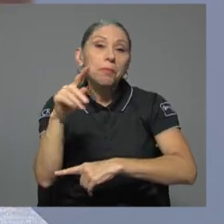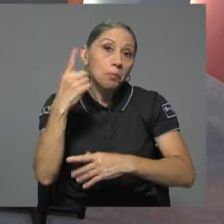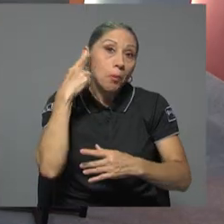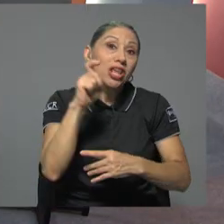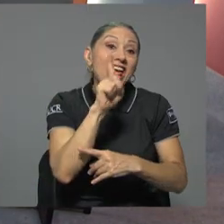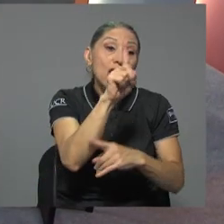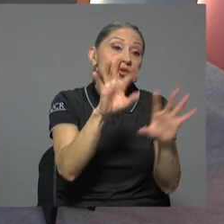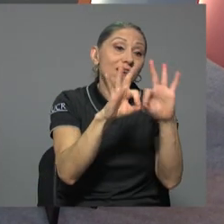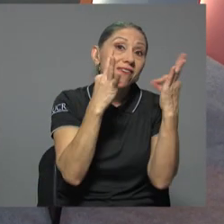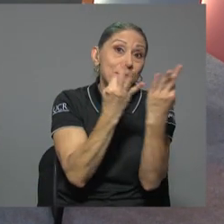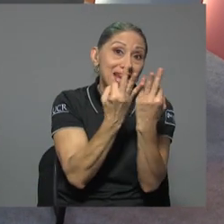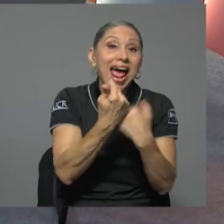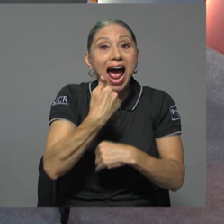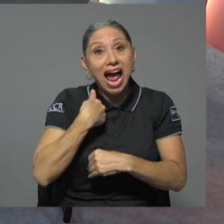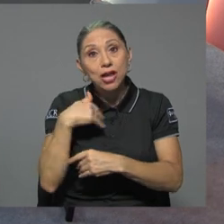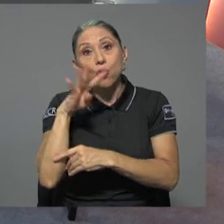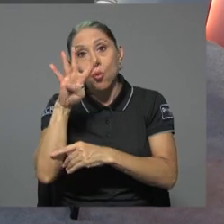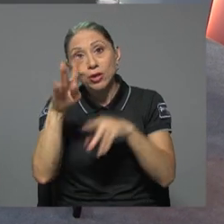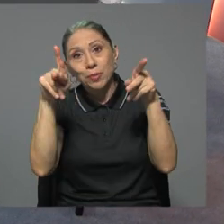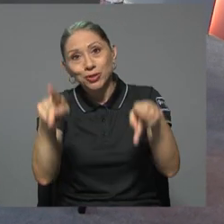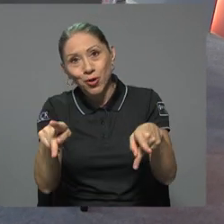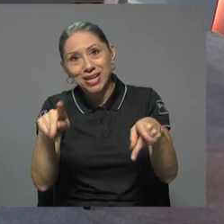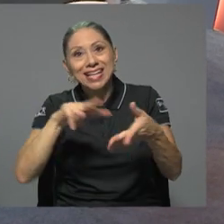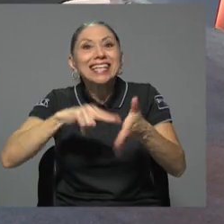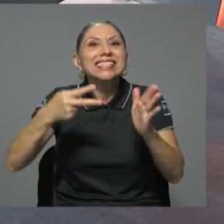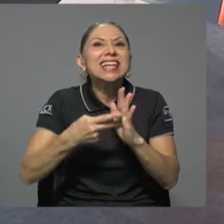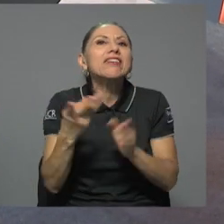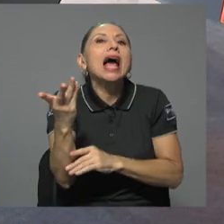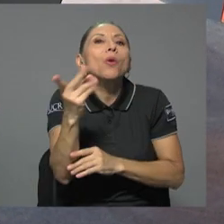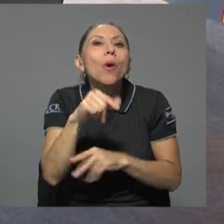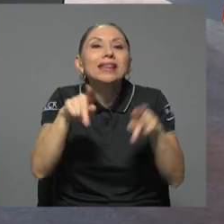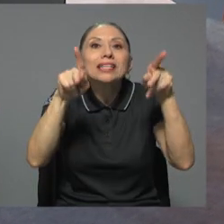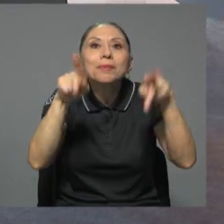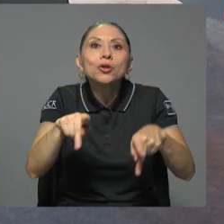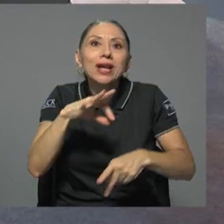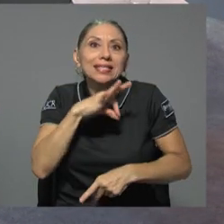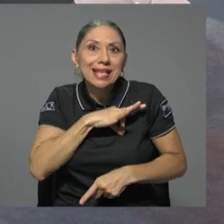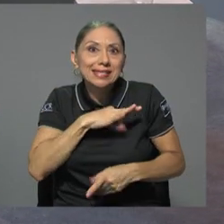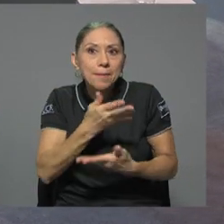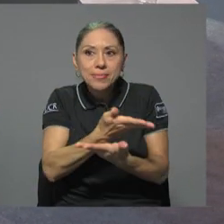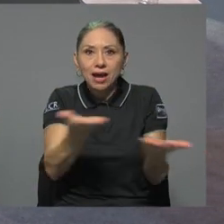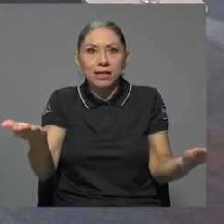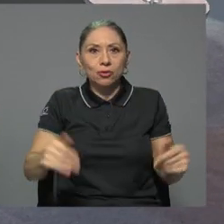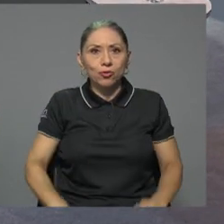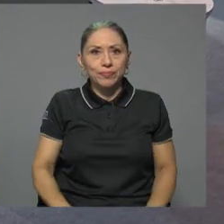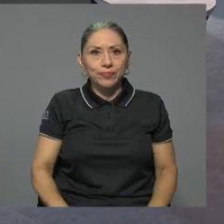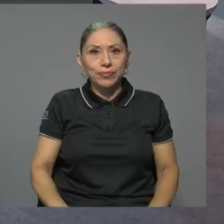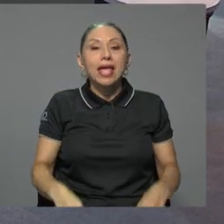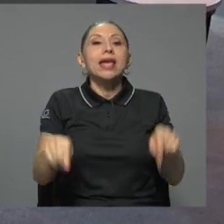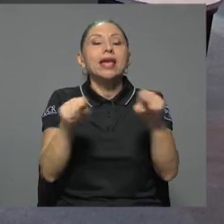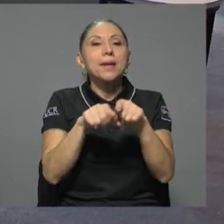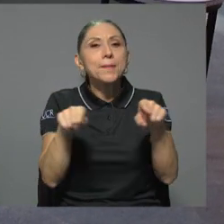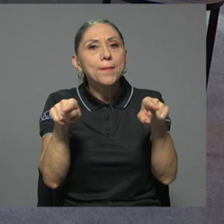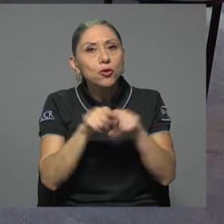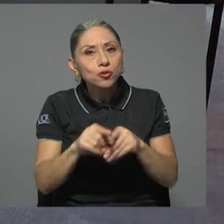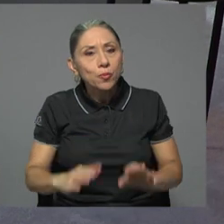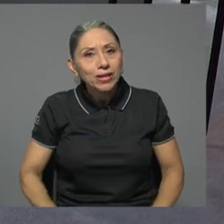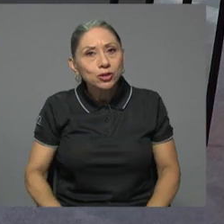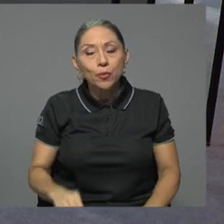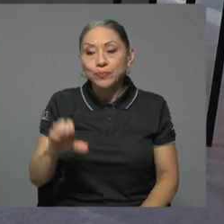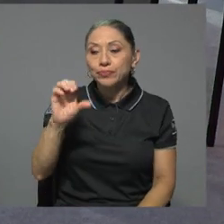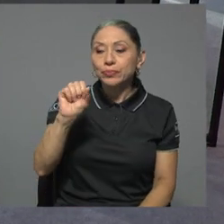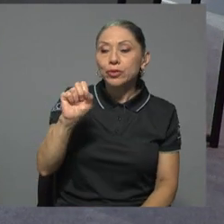hasta asia cuántas personas que está llegando y por supuesto ashotel